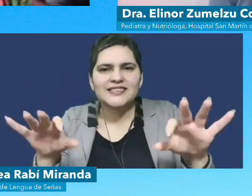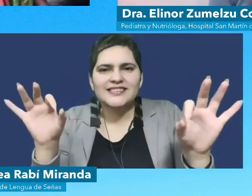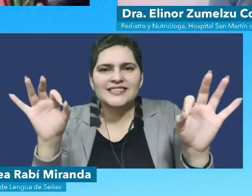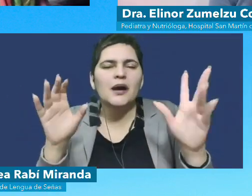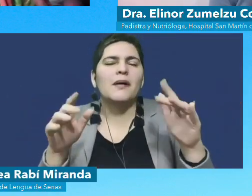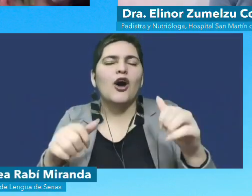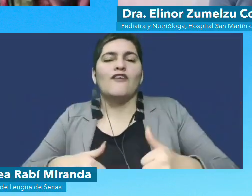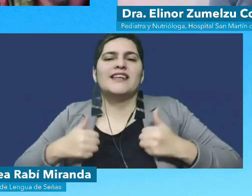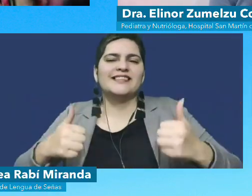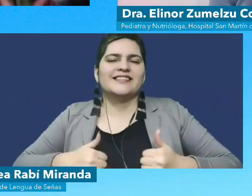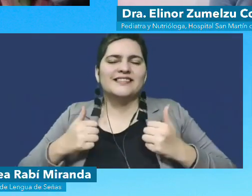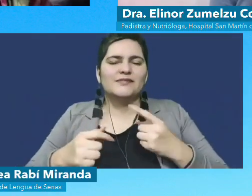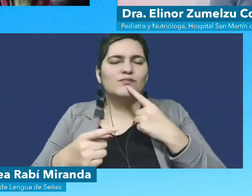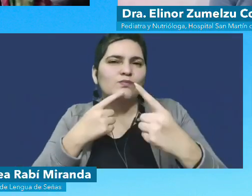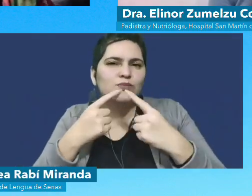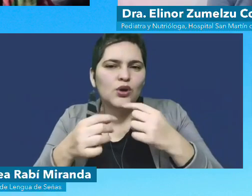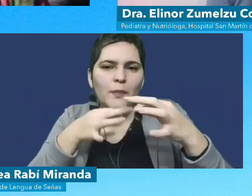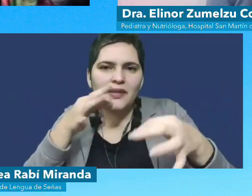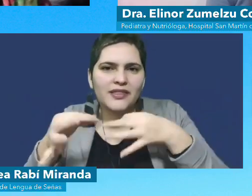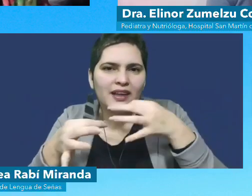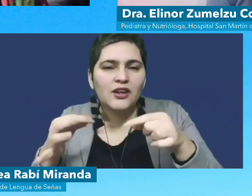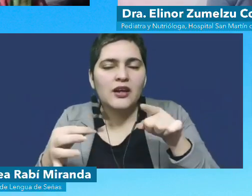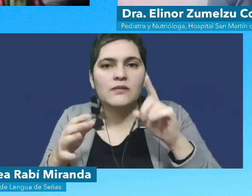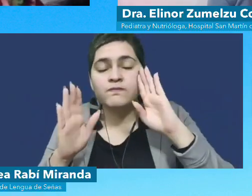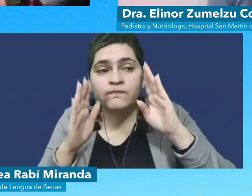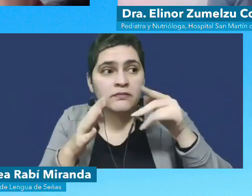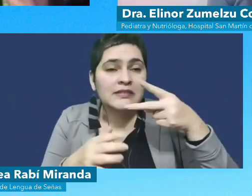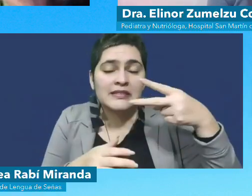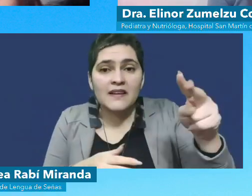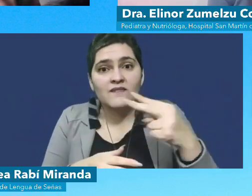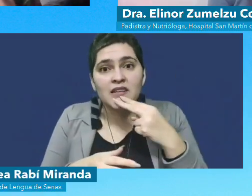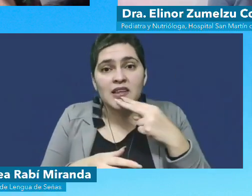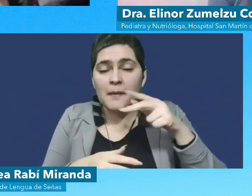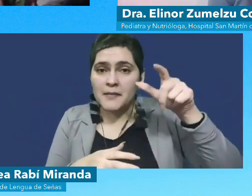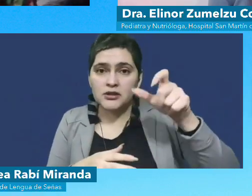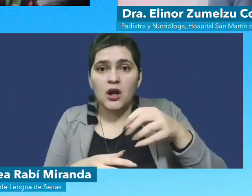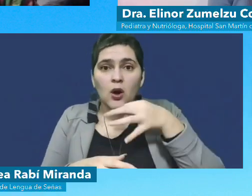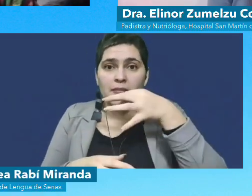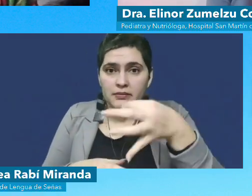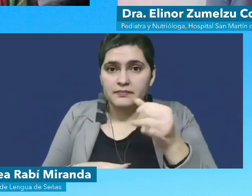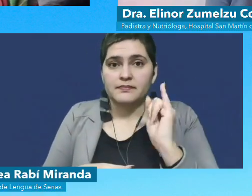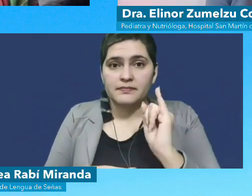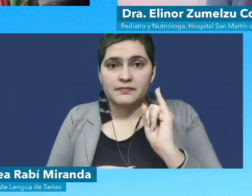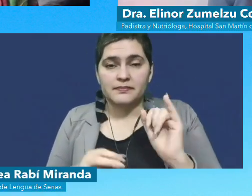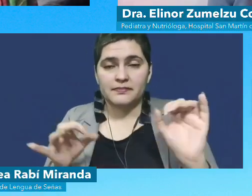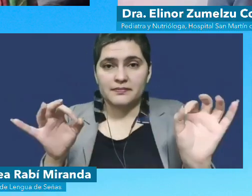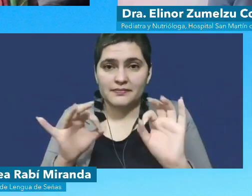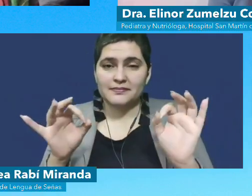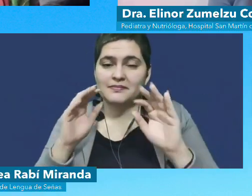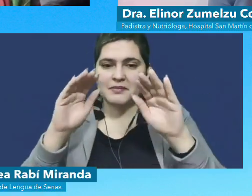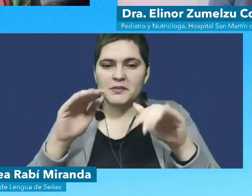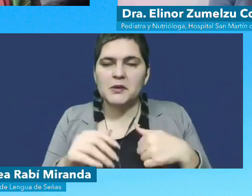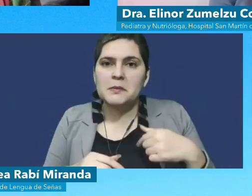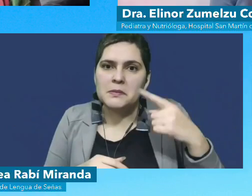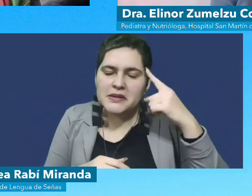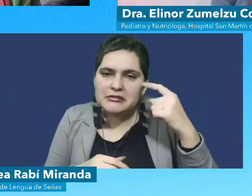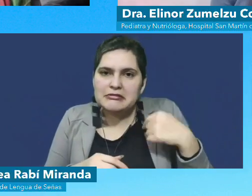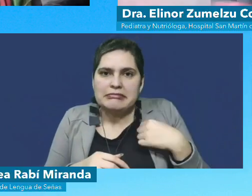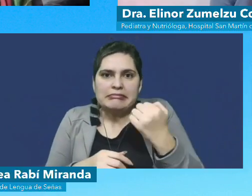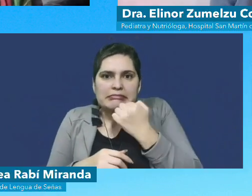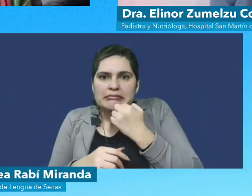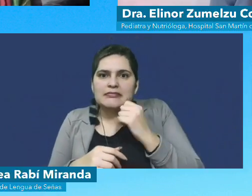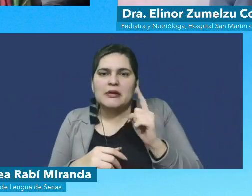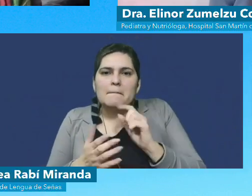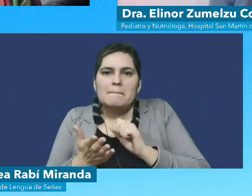tenerlos a ellos desde su perspectiva, desde su propia vida autista, ¿cierto? Que nos hacen estos comentarios que son tan importantes. Pensé que me habían entendido que yo había dicho mañoso, entonces